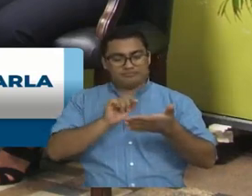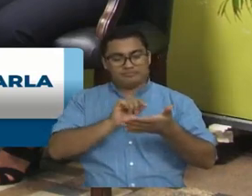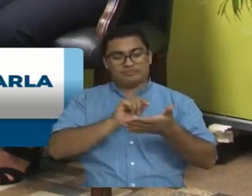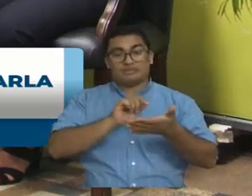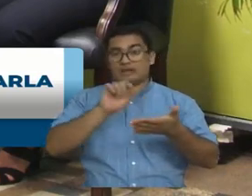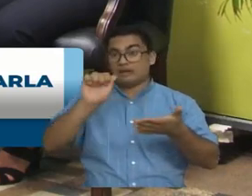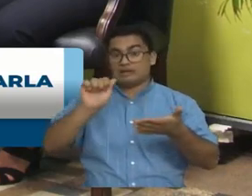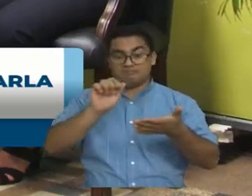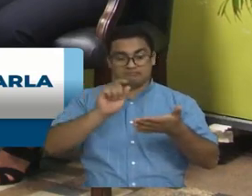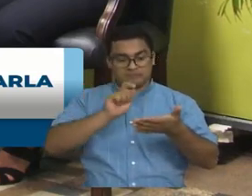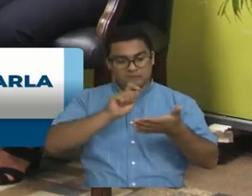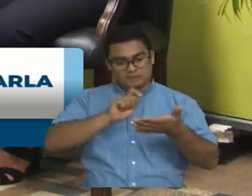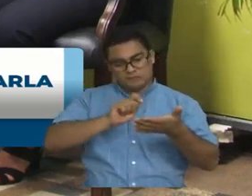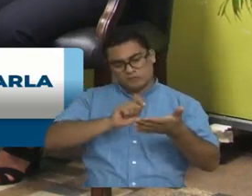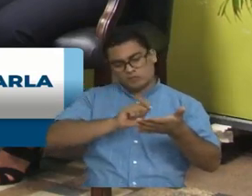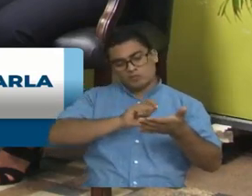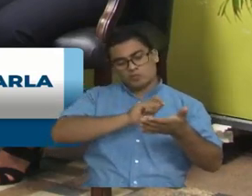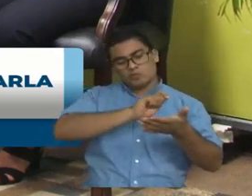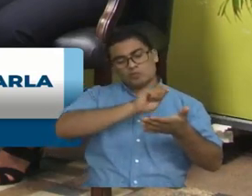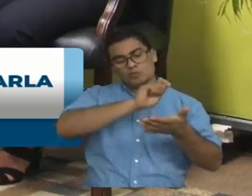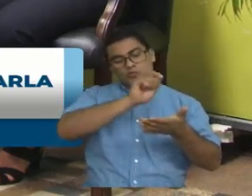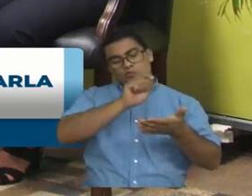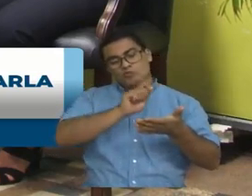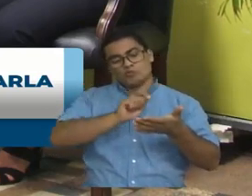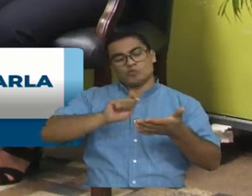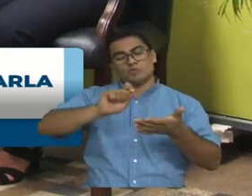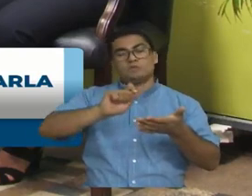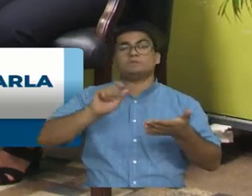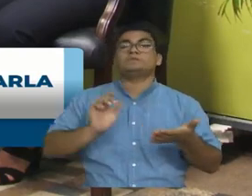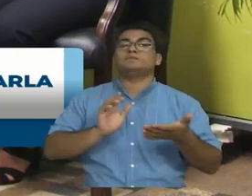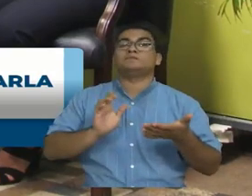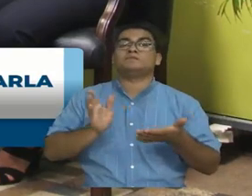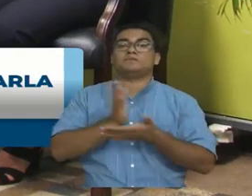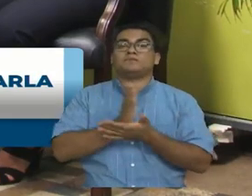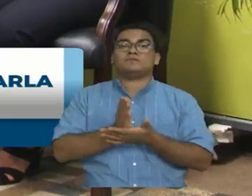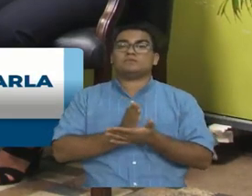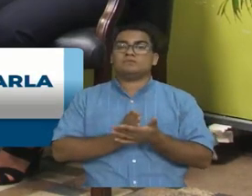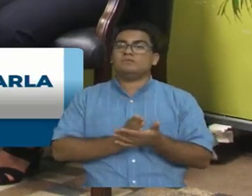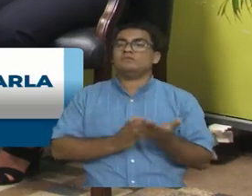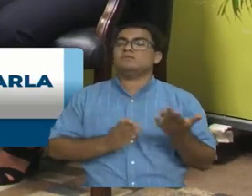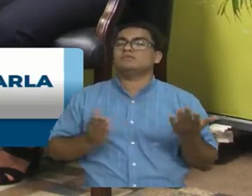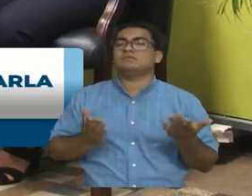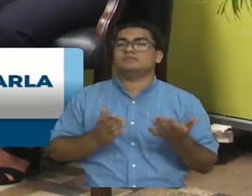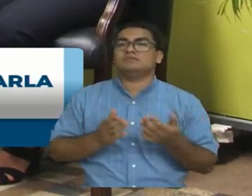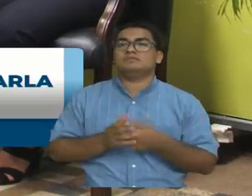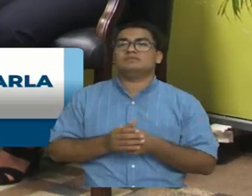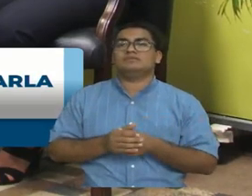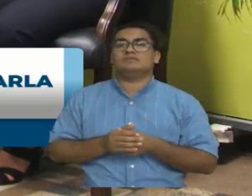con rayas descontinuas, con puntos. Incluso hay también,